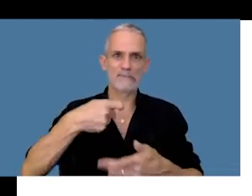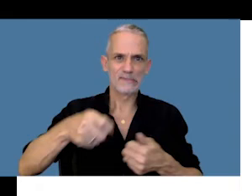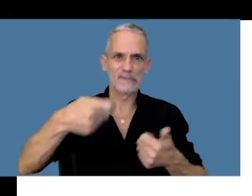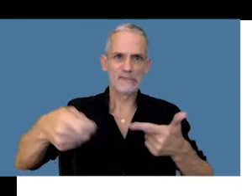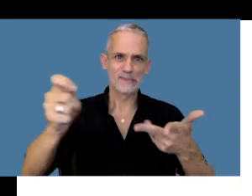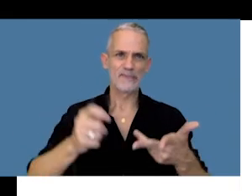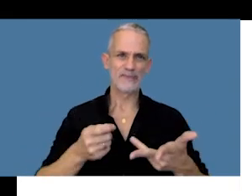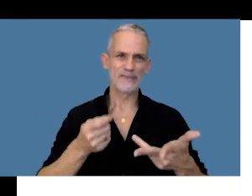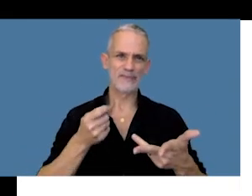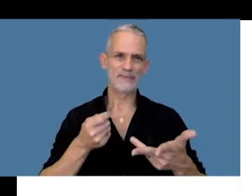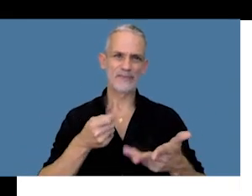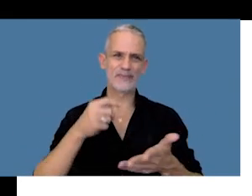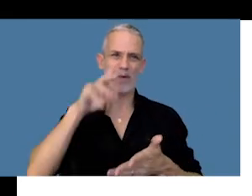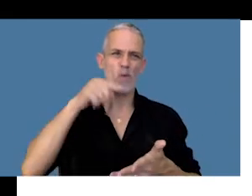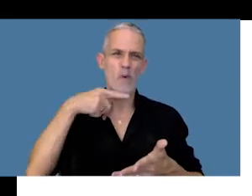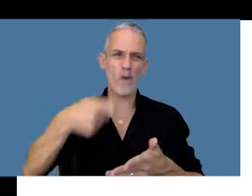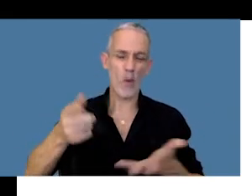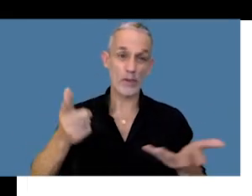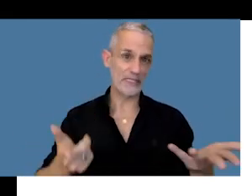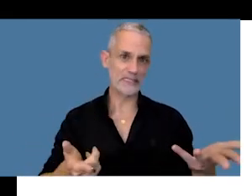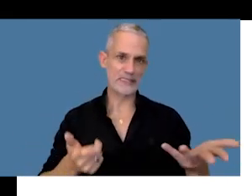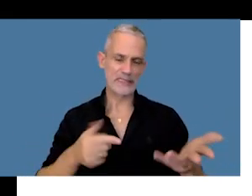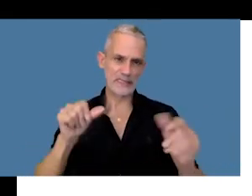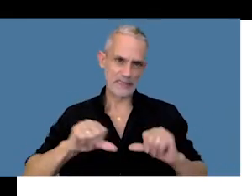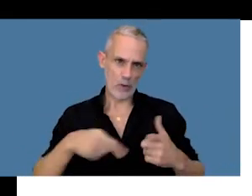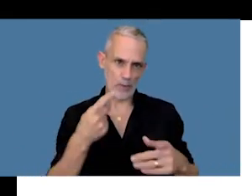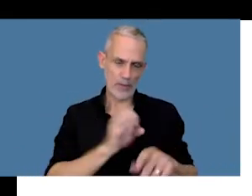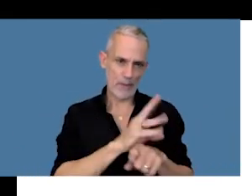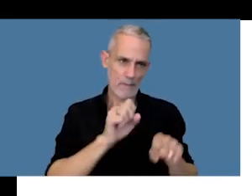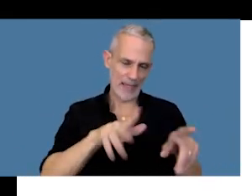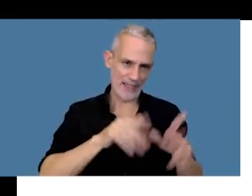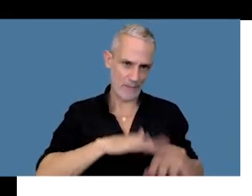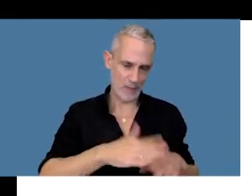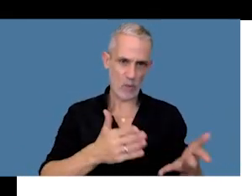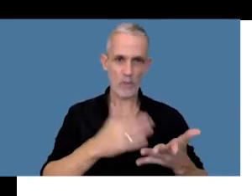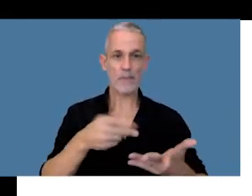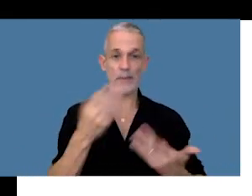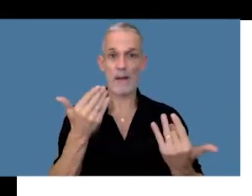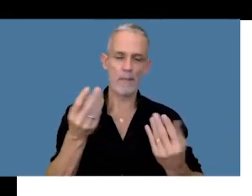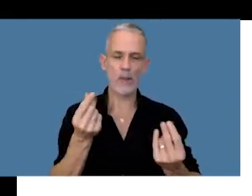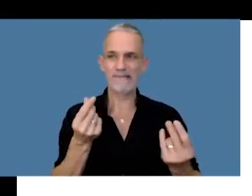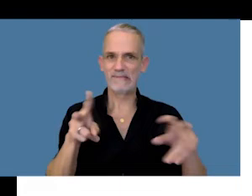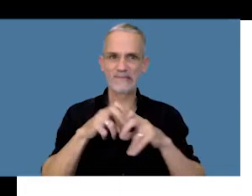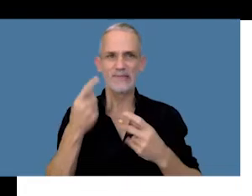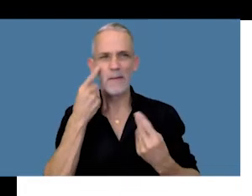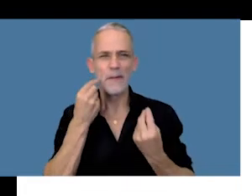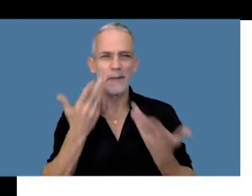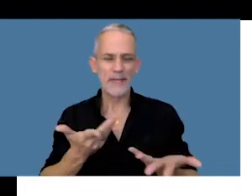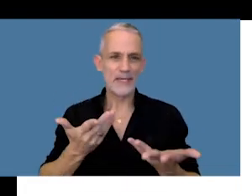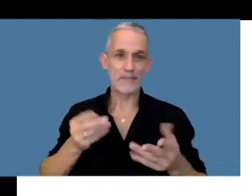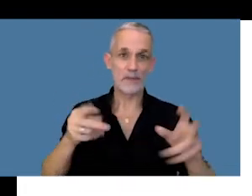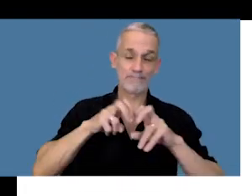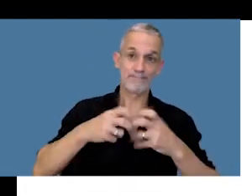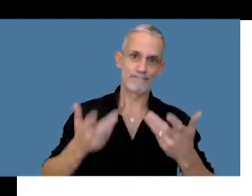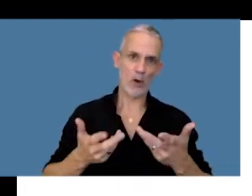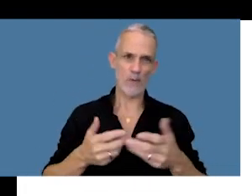obligaciones fiscales e incluso, bueno, básicamente para poder subsistir económicamente. Eso, digamos, es una realidad,